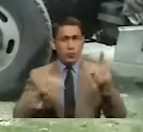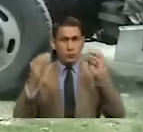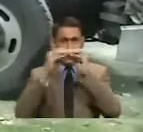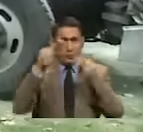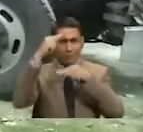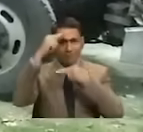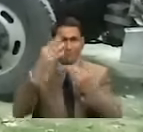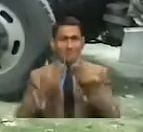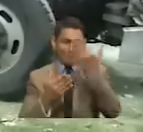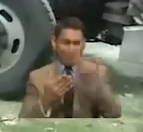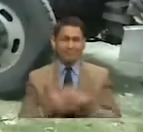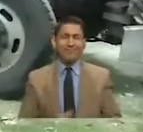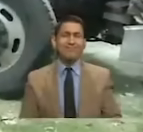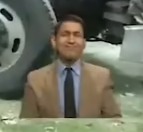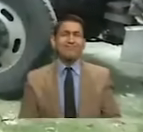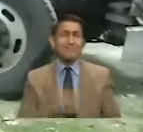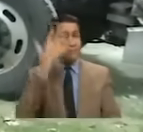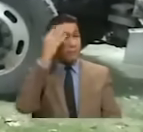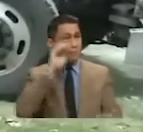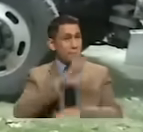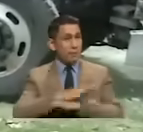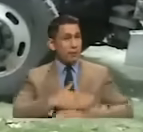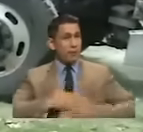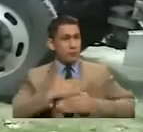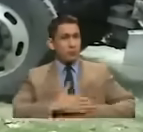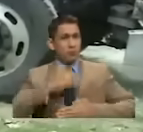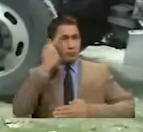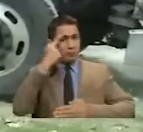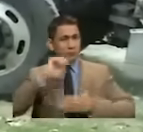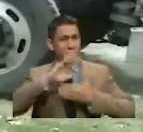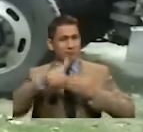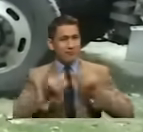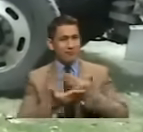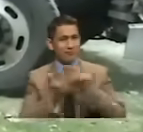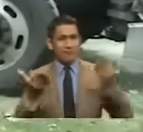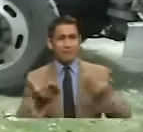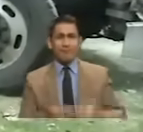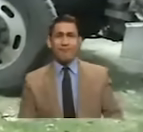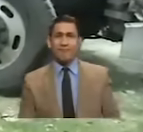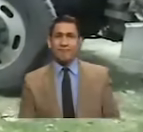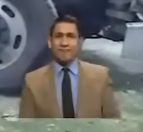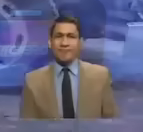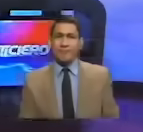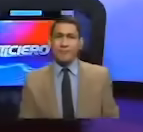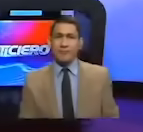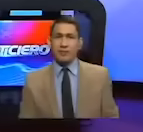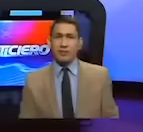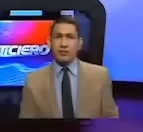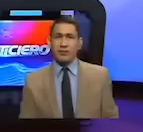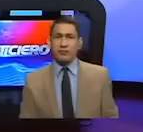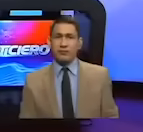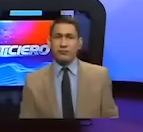ustedes tienen más información desde Base Central. Muy buenas tardes y buen provecho para todas las personas que se encuentran almorzando.